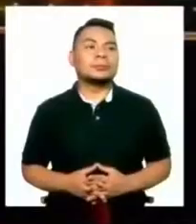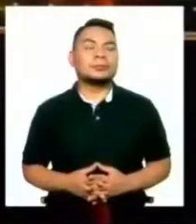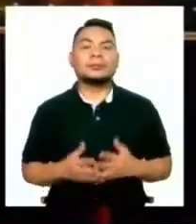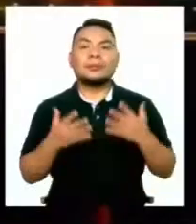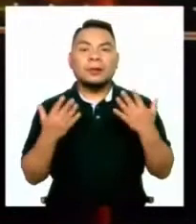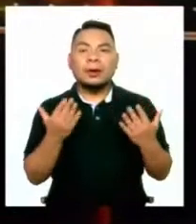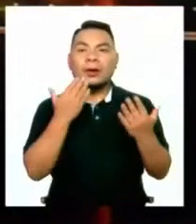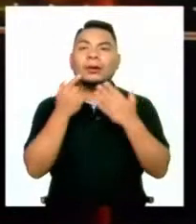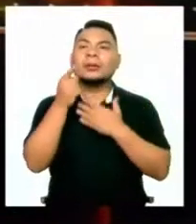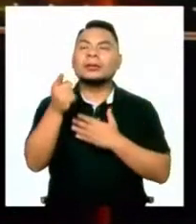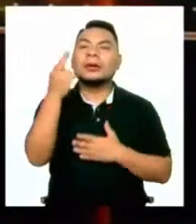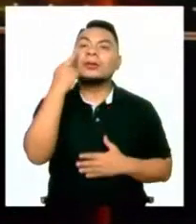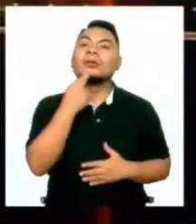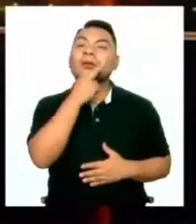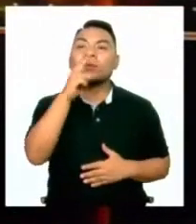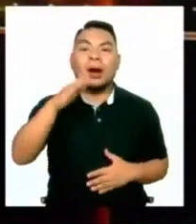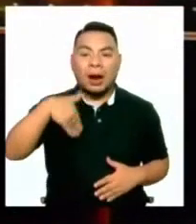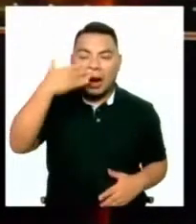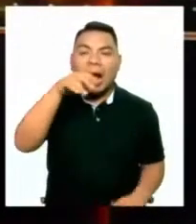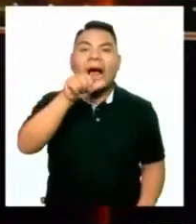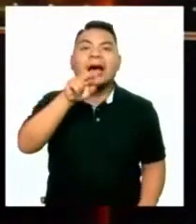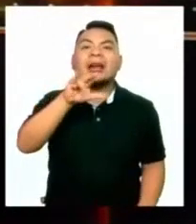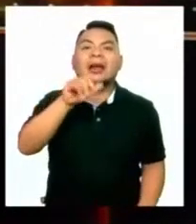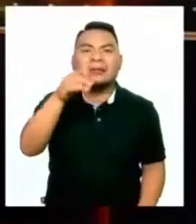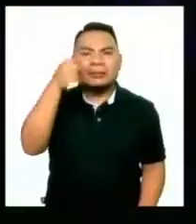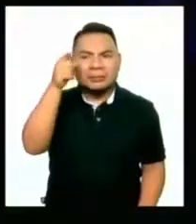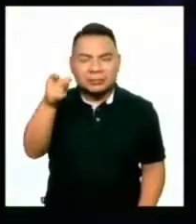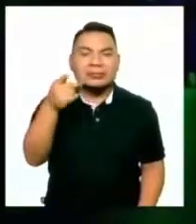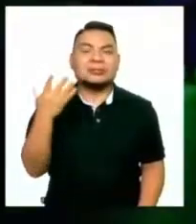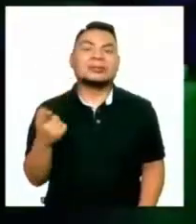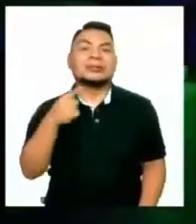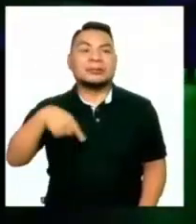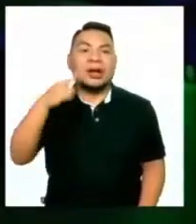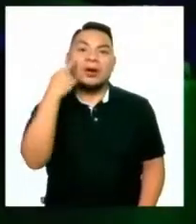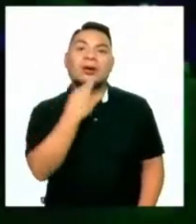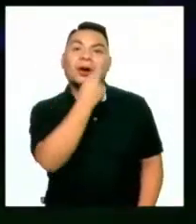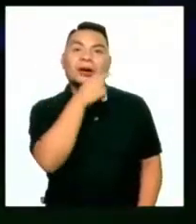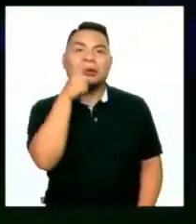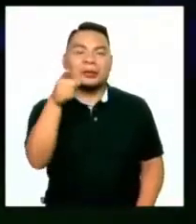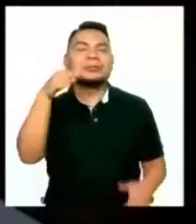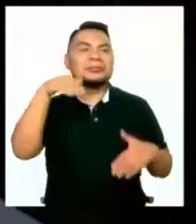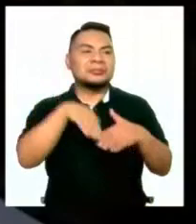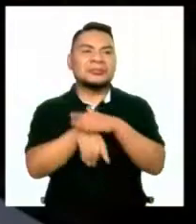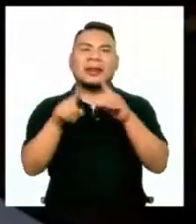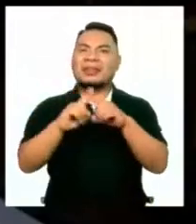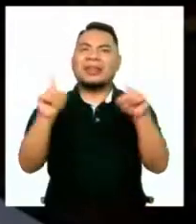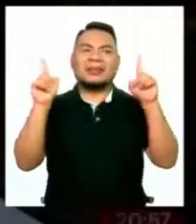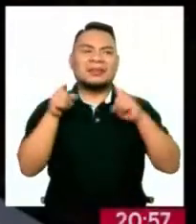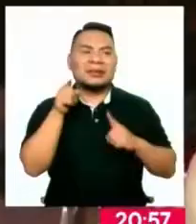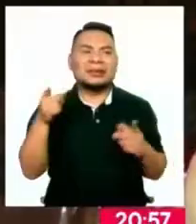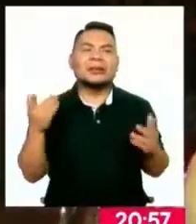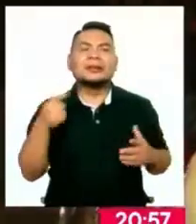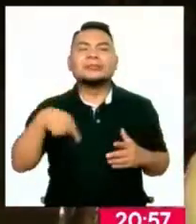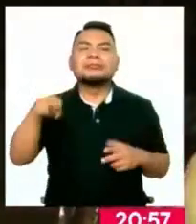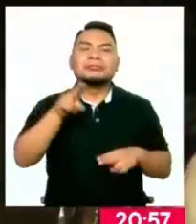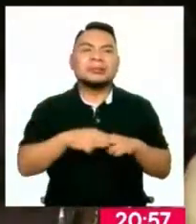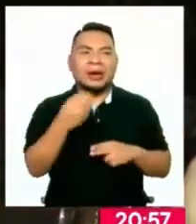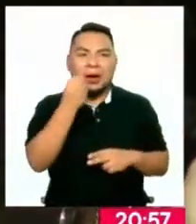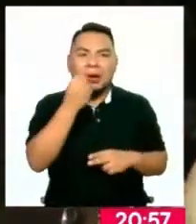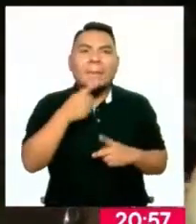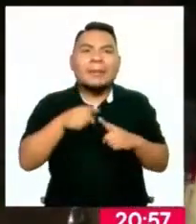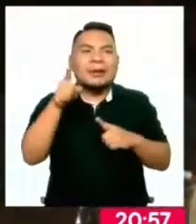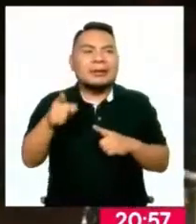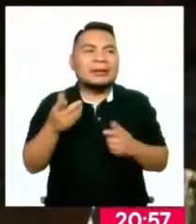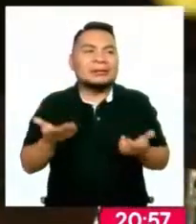Vamos a contarles que un restaurante en Arabia Saudita ofrece a sus comensales una experiencia inusual. Es comer en compañía de zombies